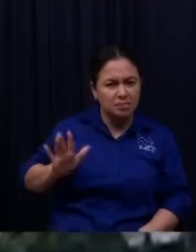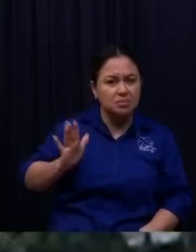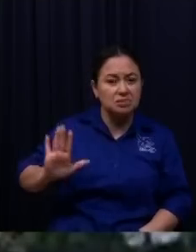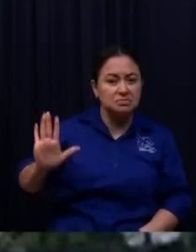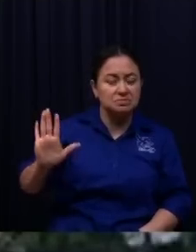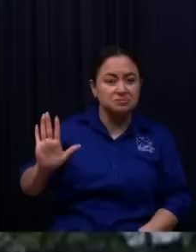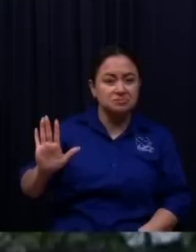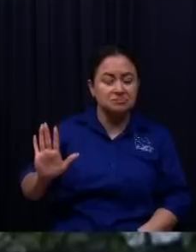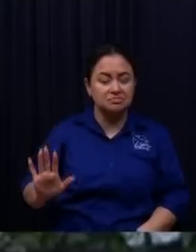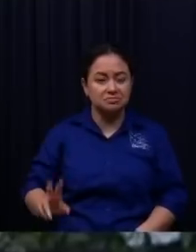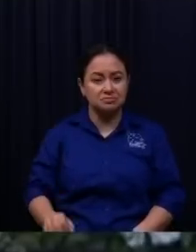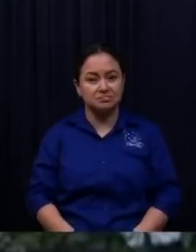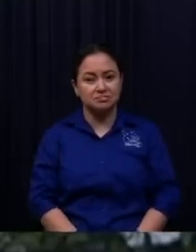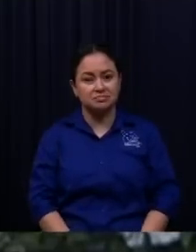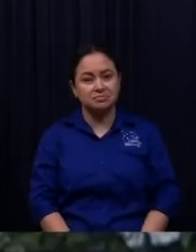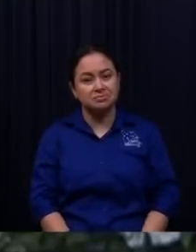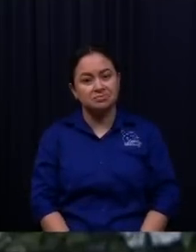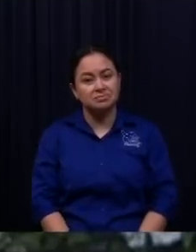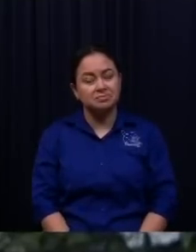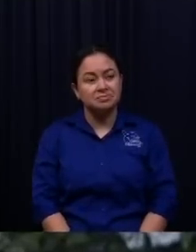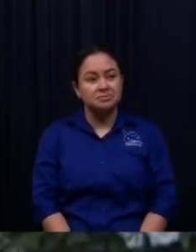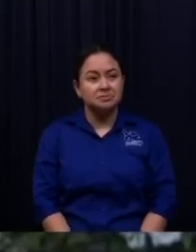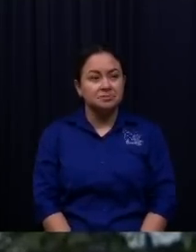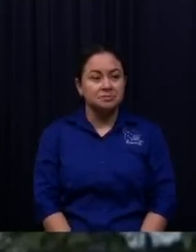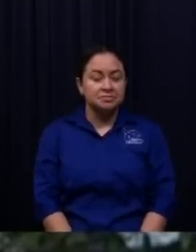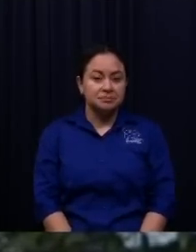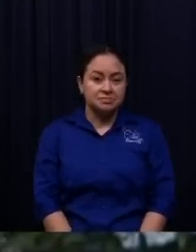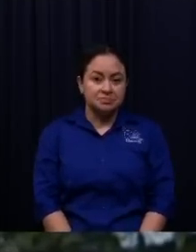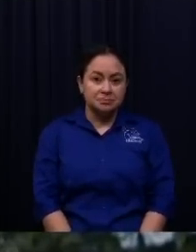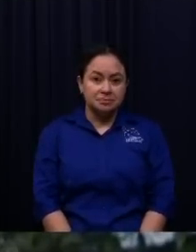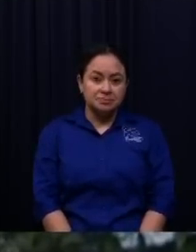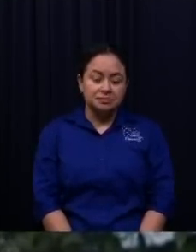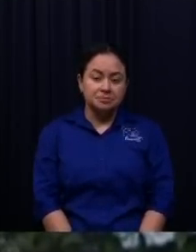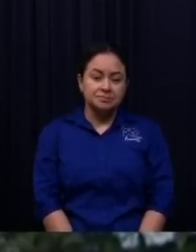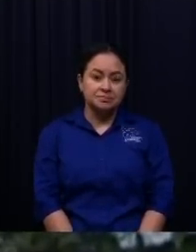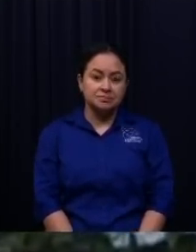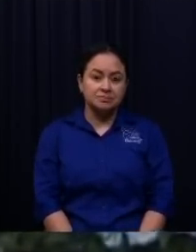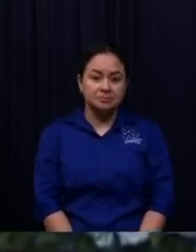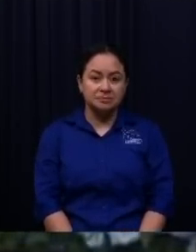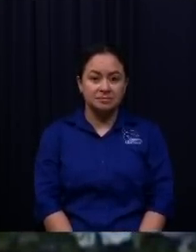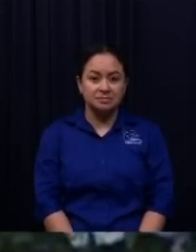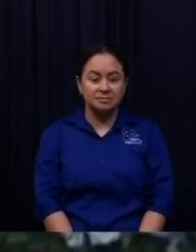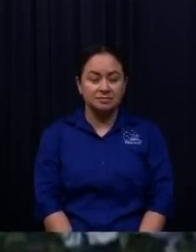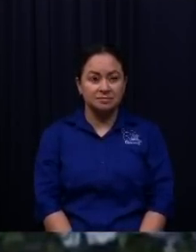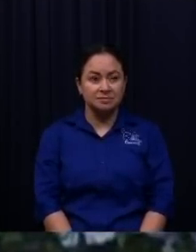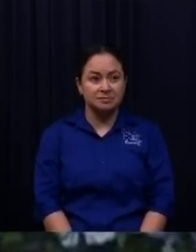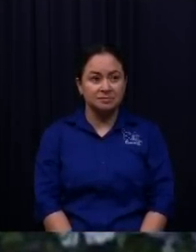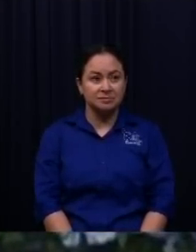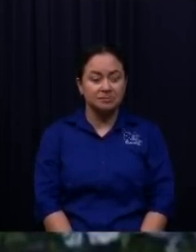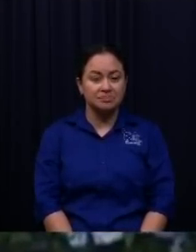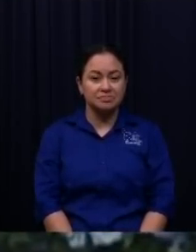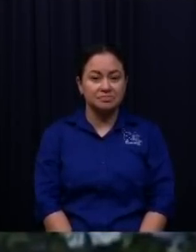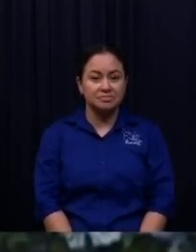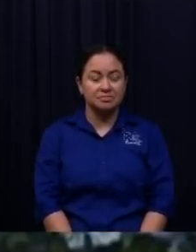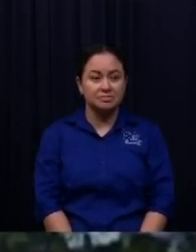Pero uno por uno, hermano. Espero, pero apúrese porque, perdón,